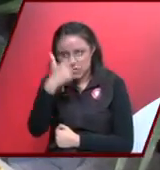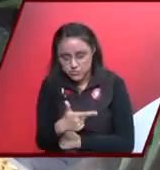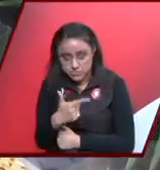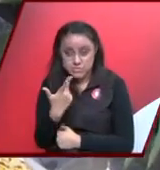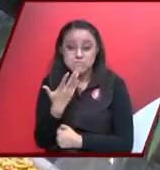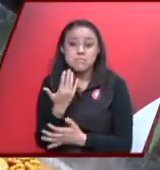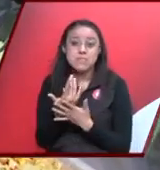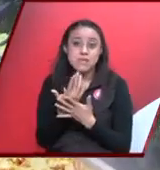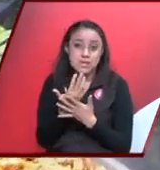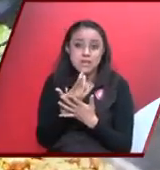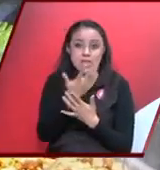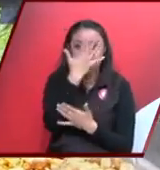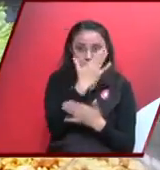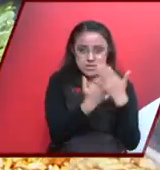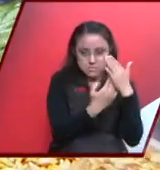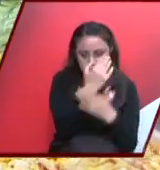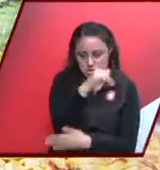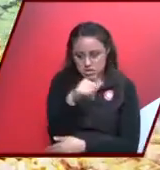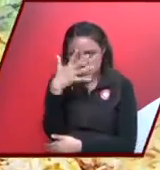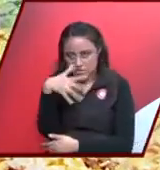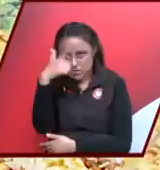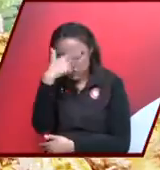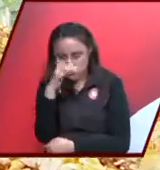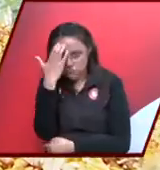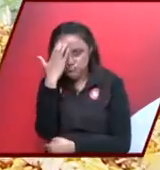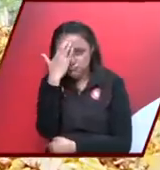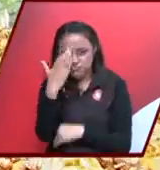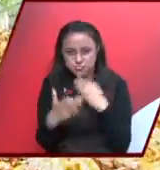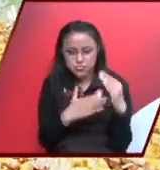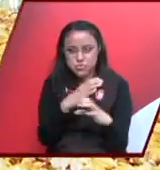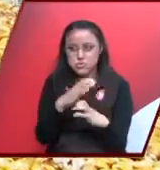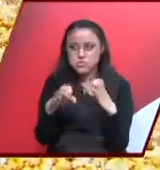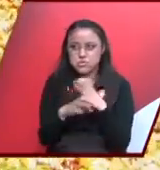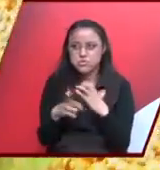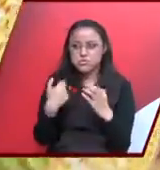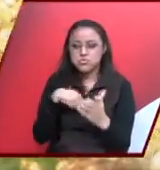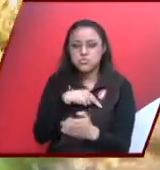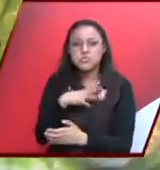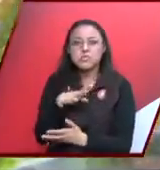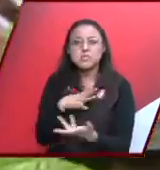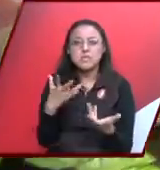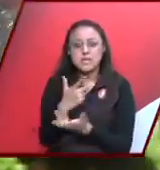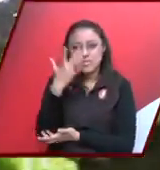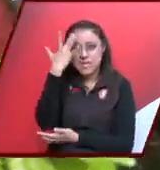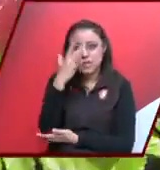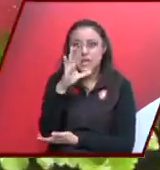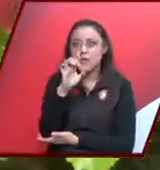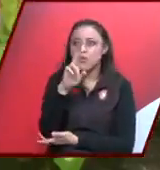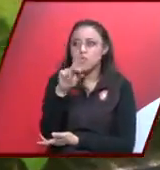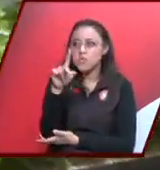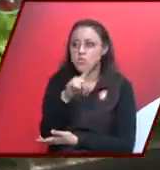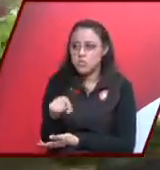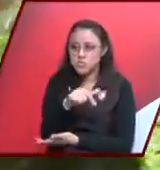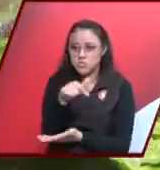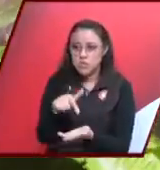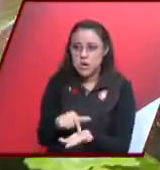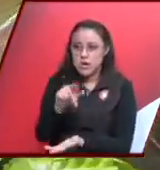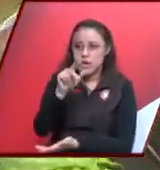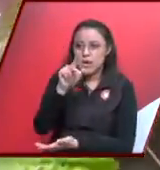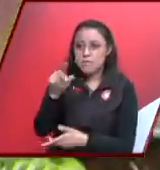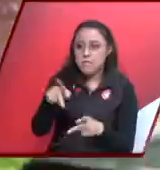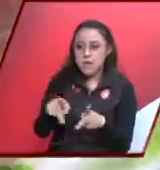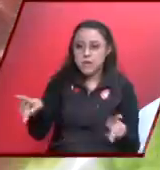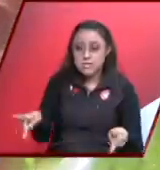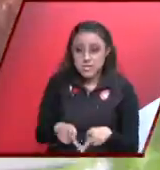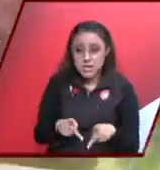esperamos para que vengan, conozcan todos los productos que elaboramos ahí en Santa Cruz Acalpizca. En la plazuela Lázaro Cárdenas, que ahí